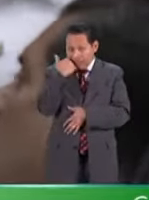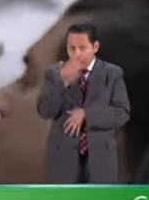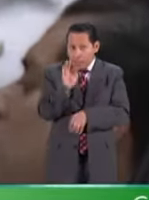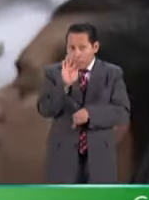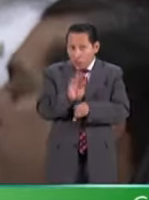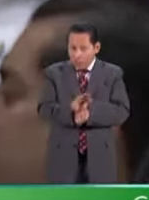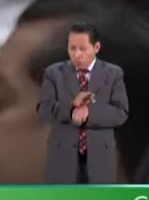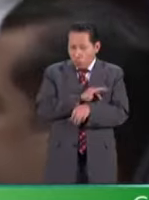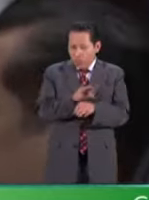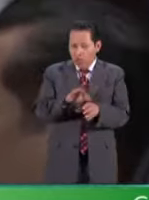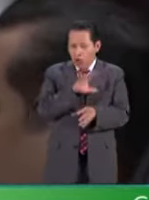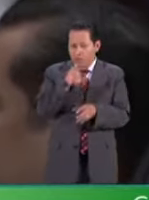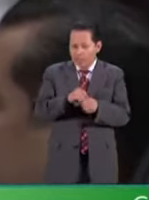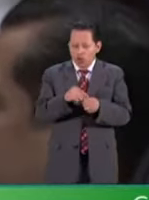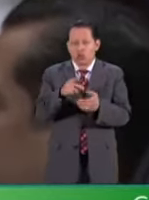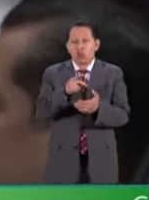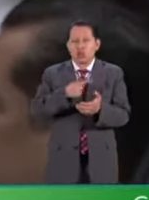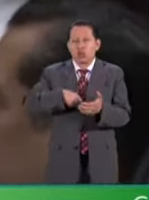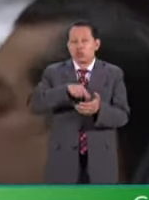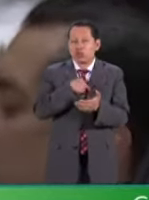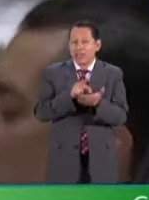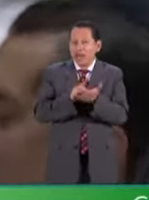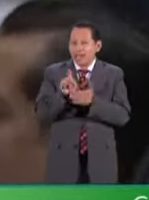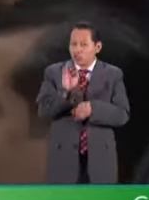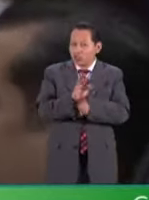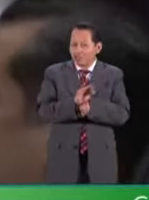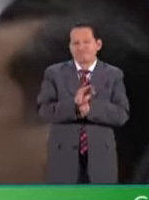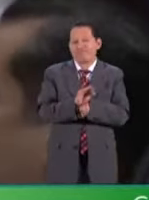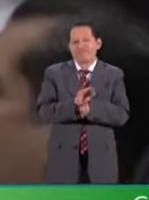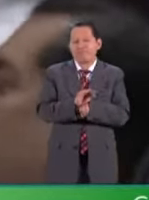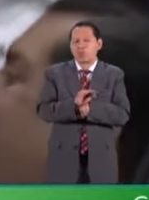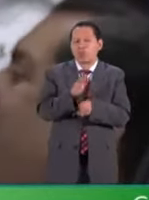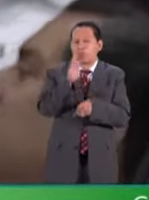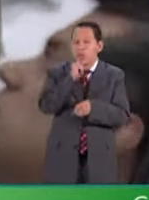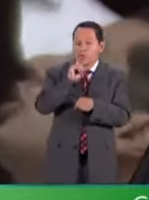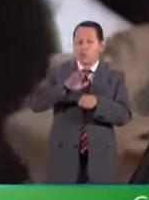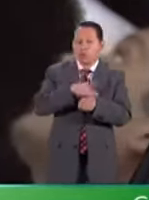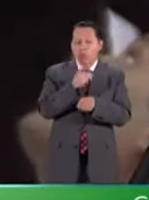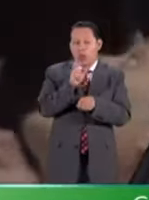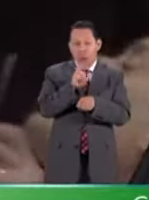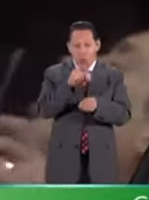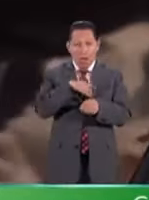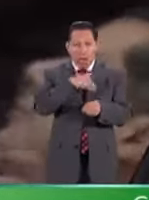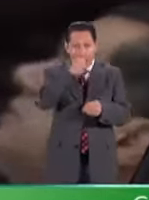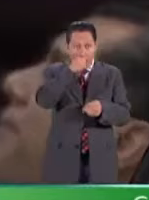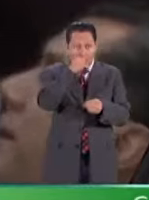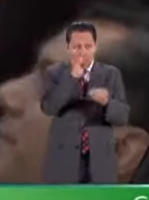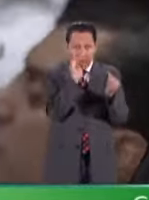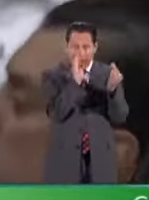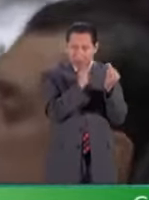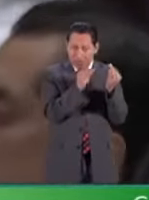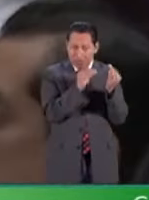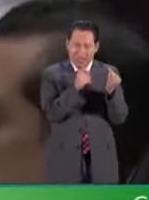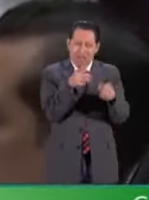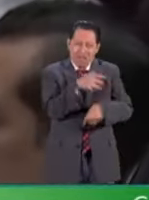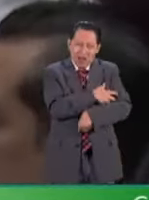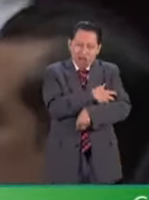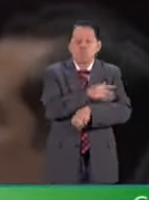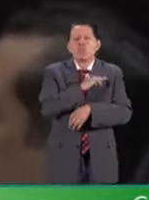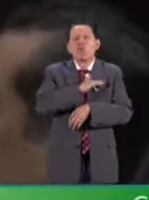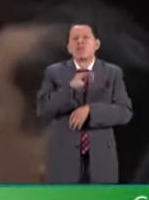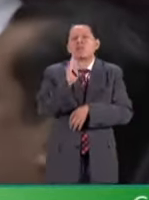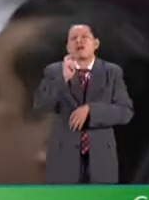ejercicio de todos nuestros derechos será anulado pues quien se enfrente al poder será castigado por un tribunal de disciplina